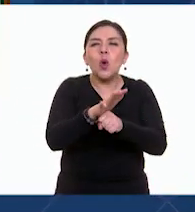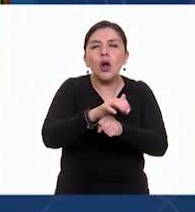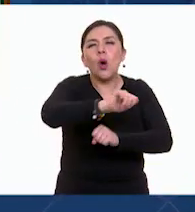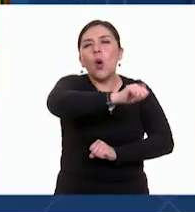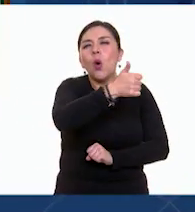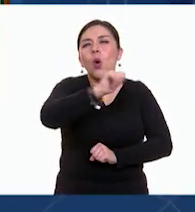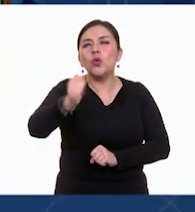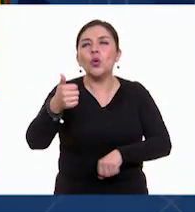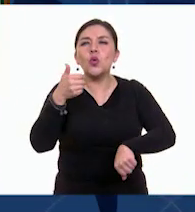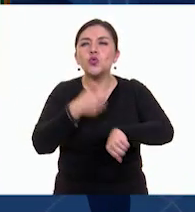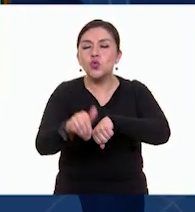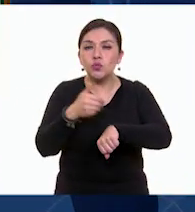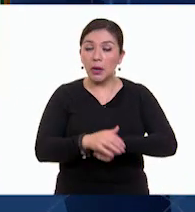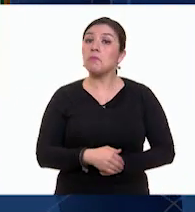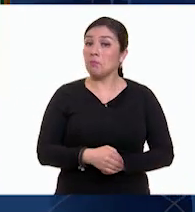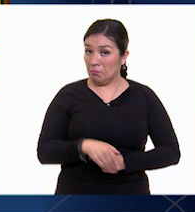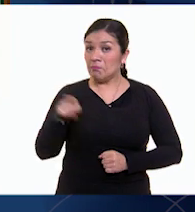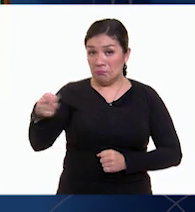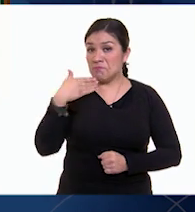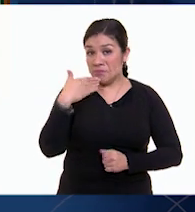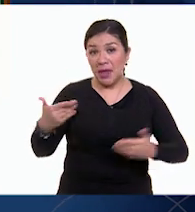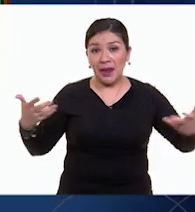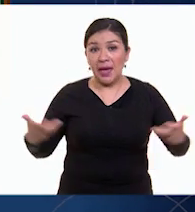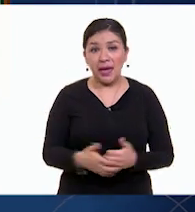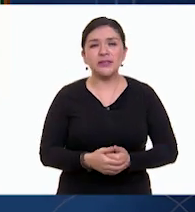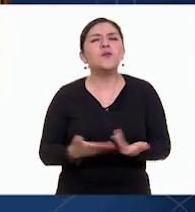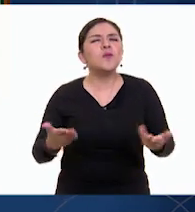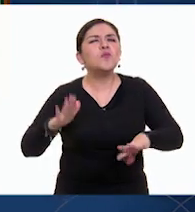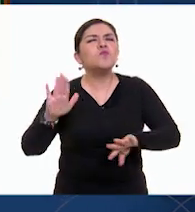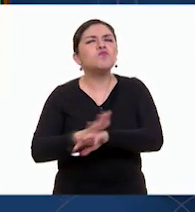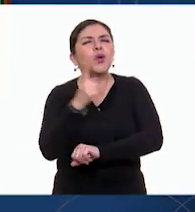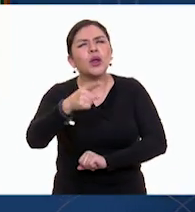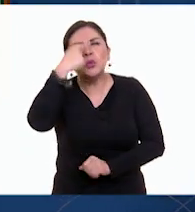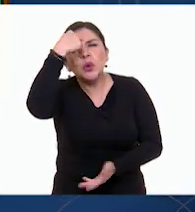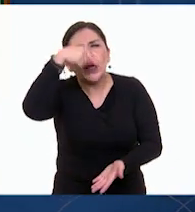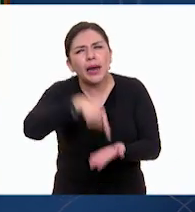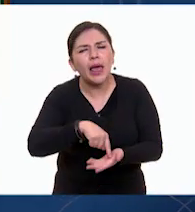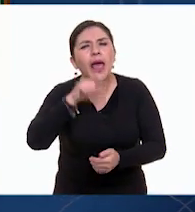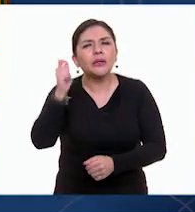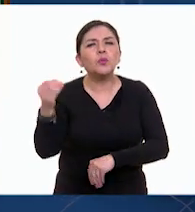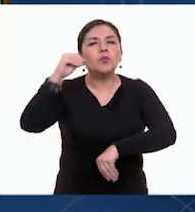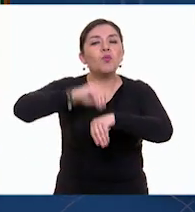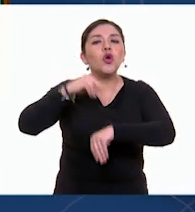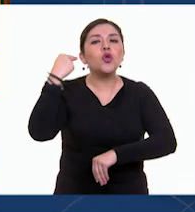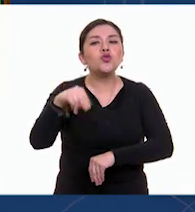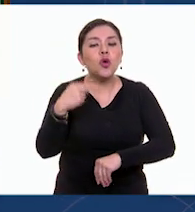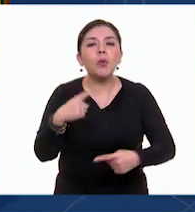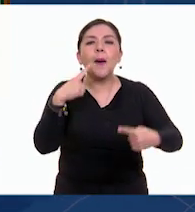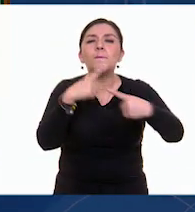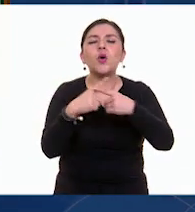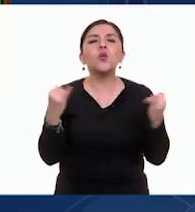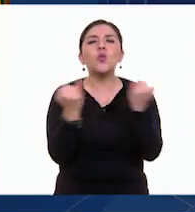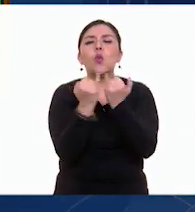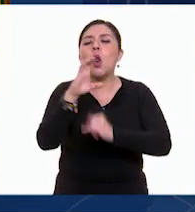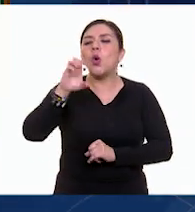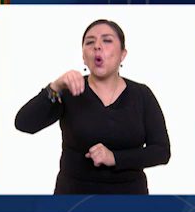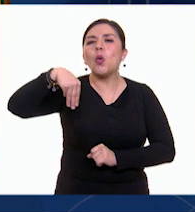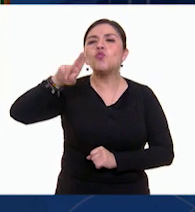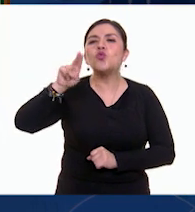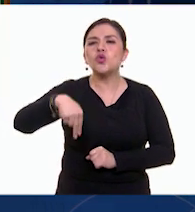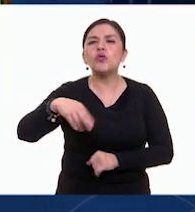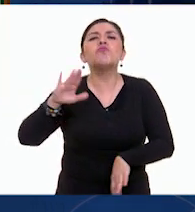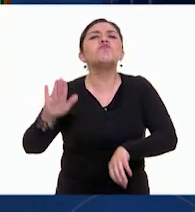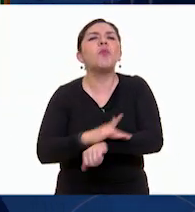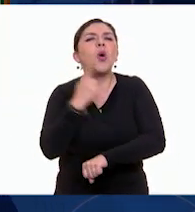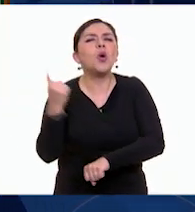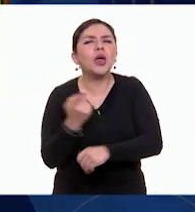otros números. Muy bien hecho, María. ¿Por qué creen que se les nombra múltiplos comunes?